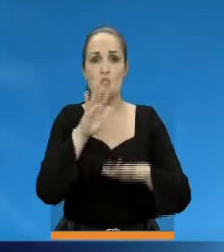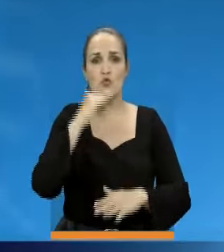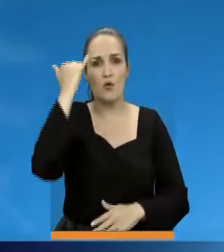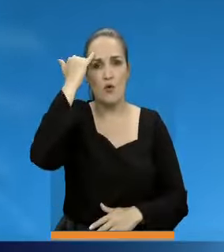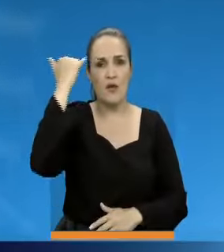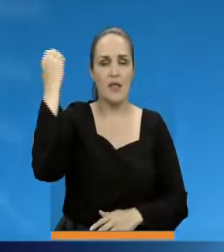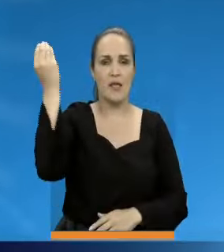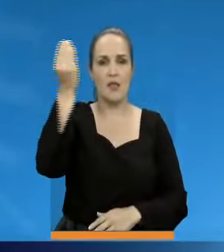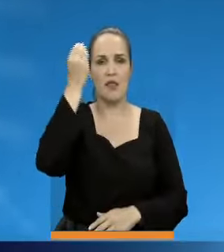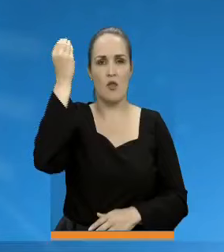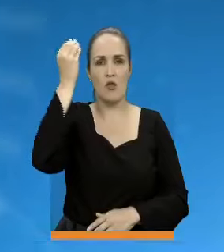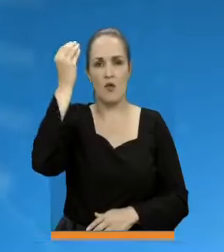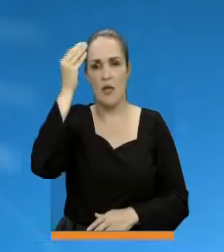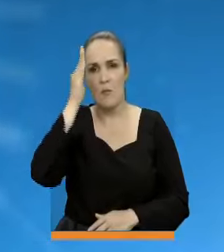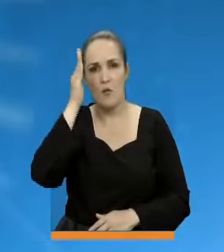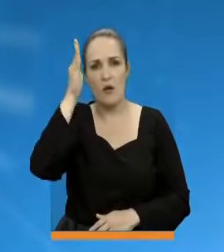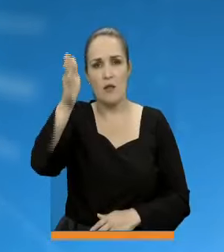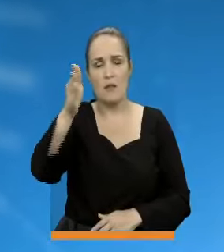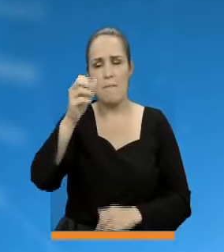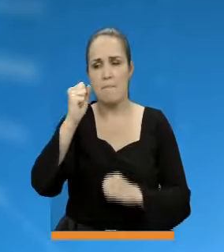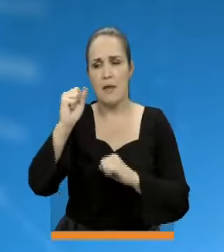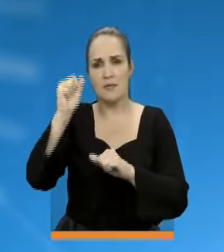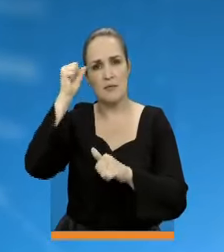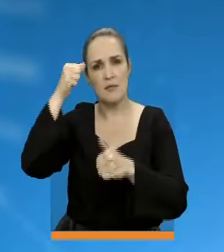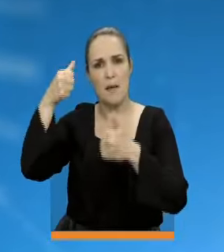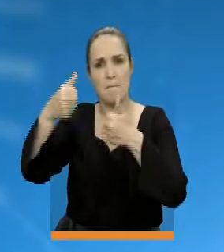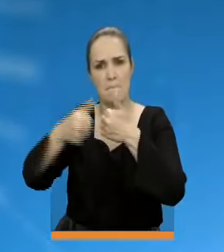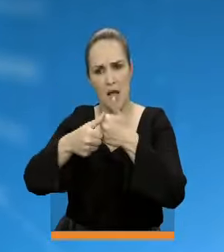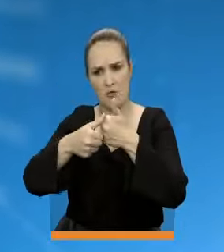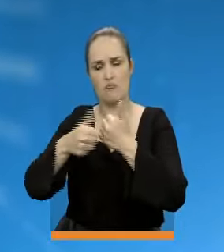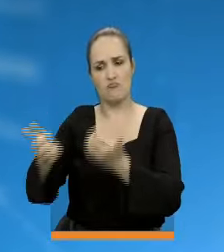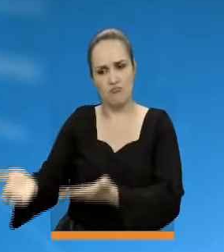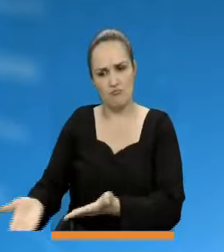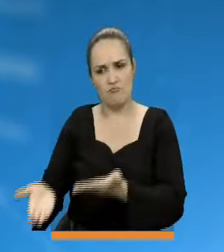especialmente al Pacto Histórico, a dar el paso a ser representantes reales de la sociedad.